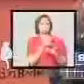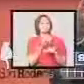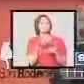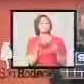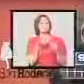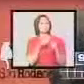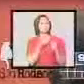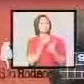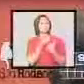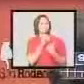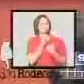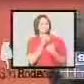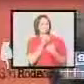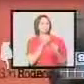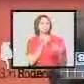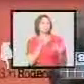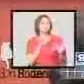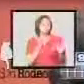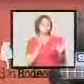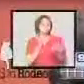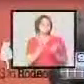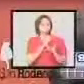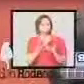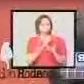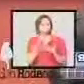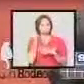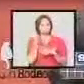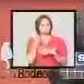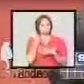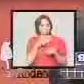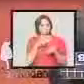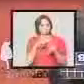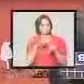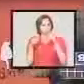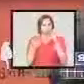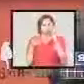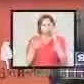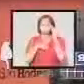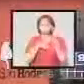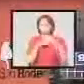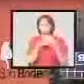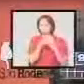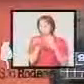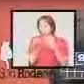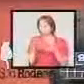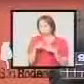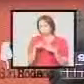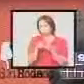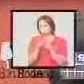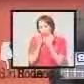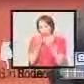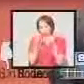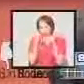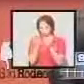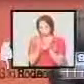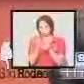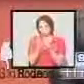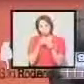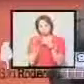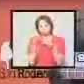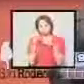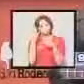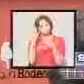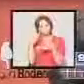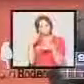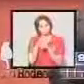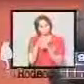sociedades anónimas del banco. Popular Pensiones, y en cualquiera de nuestras oficinas podemos atenderlo también. Así que si ya hizo